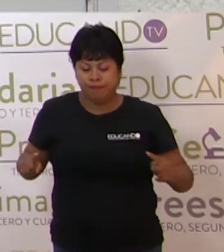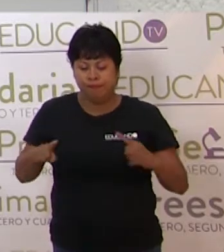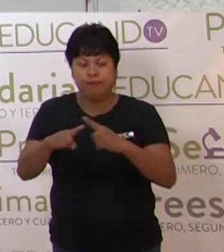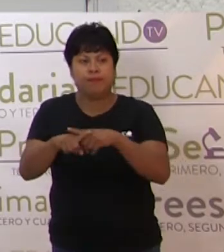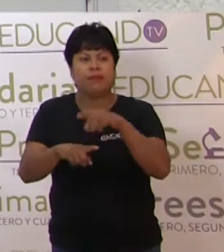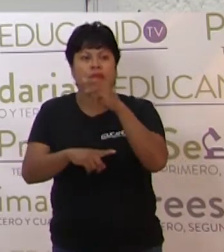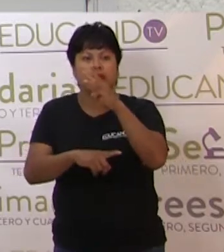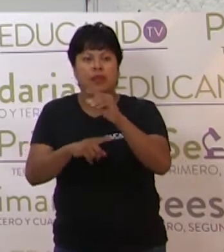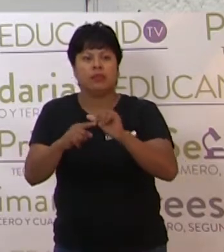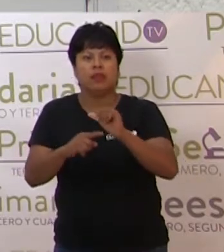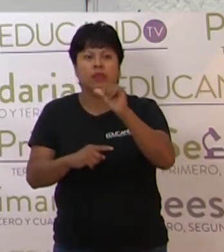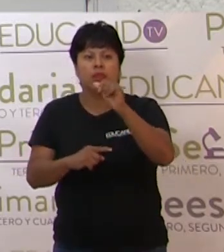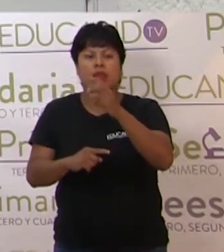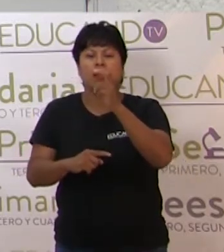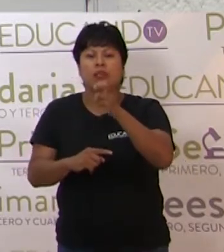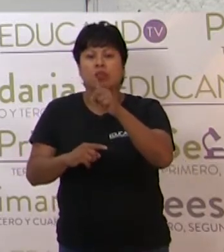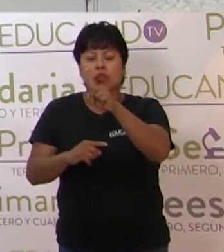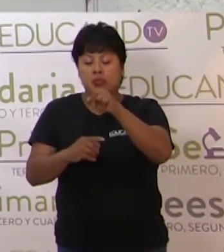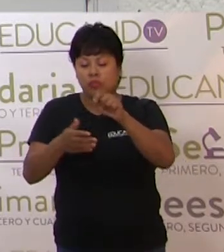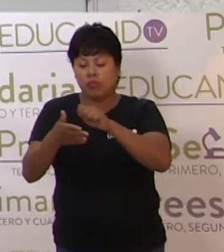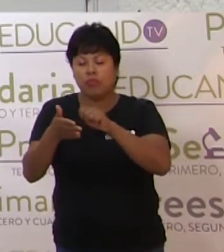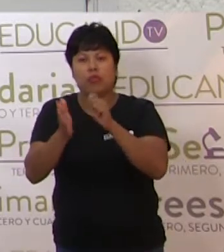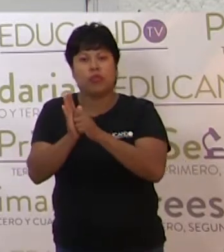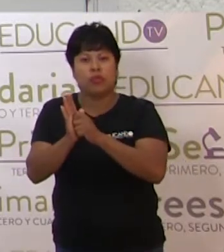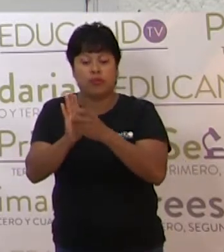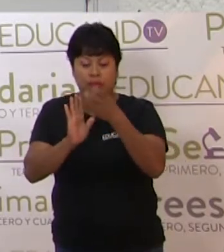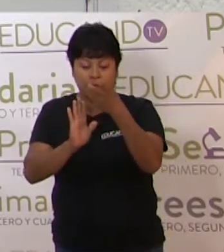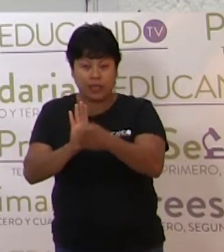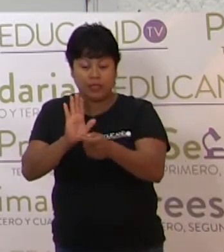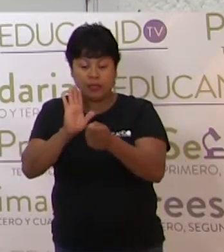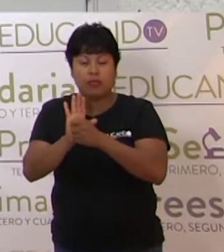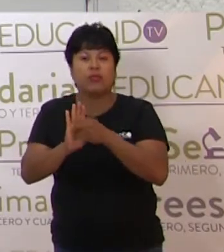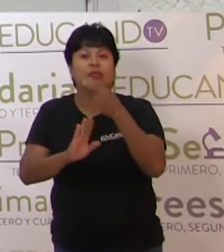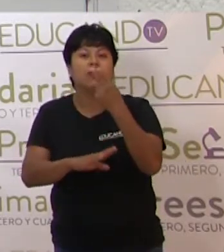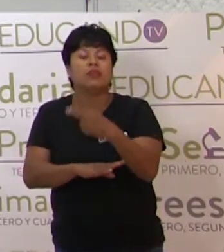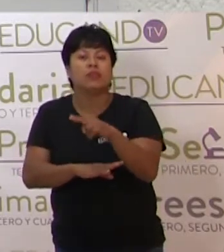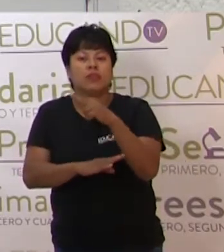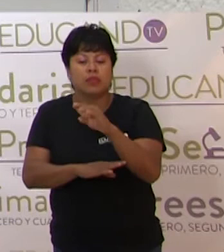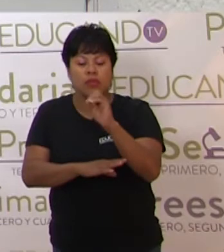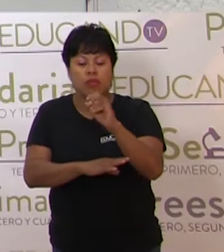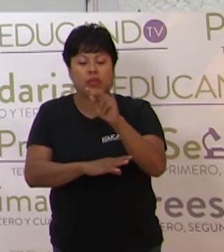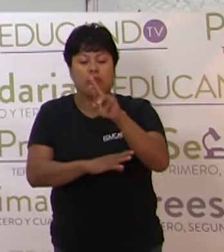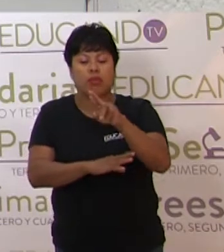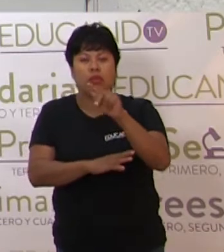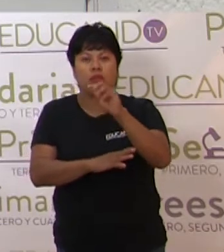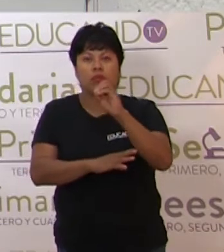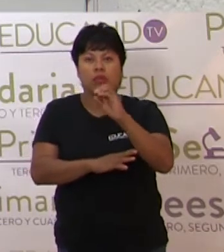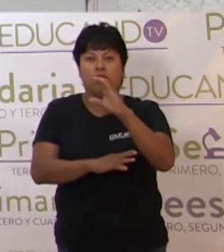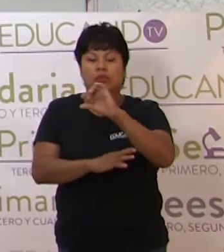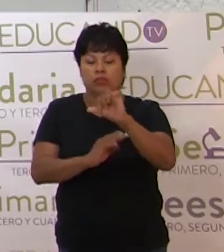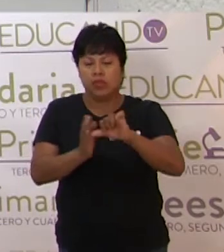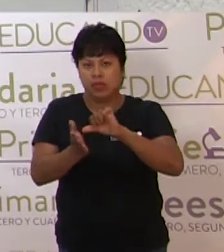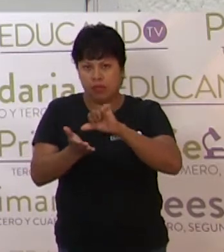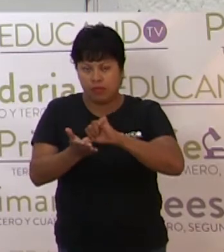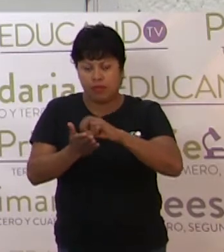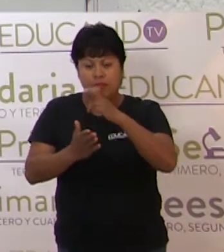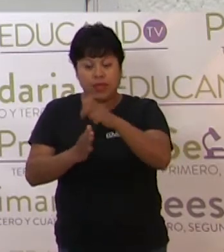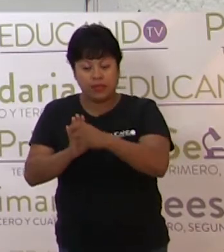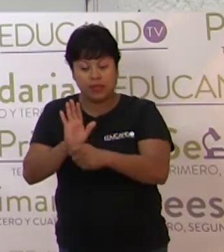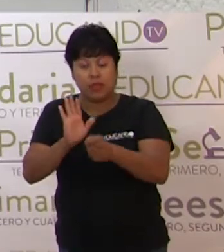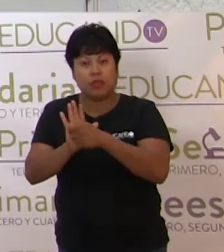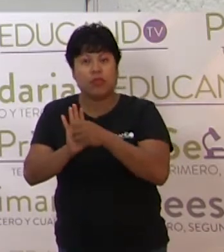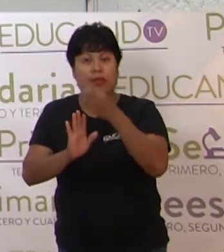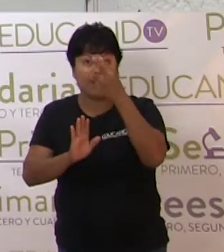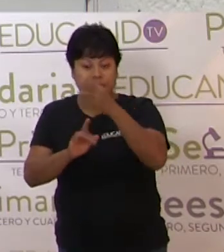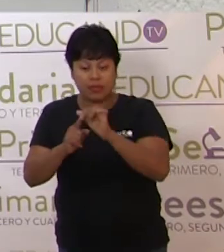alturas de este triángulo nos da un punto este punto lo vamos a llamar centro este punto es en el que las tres